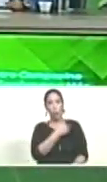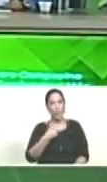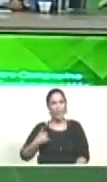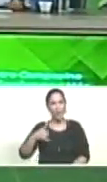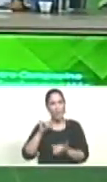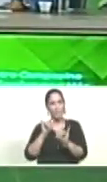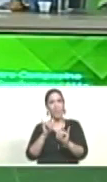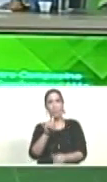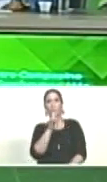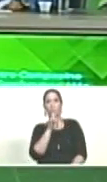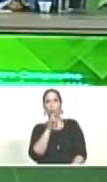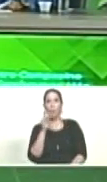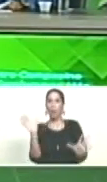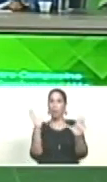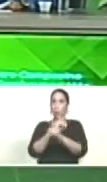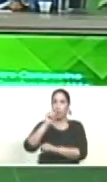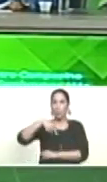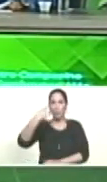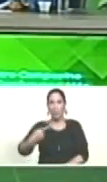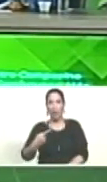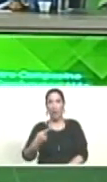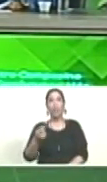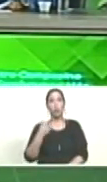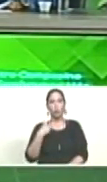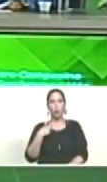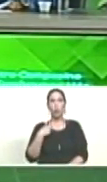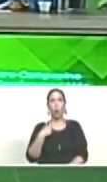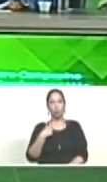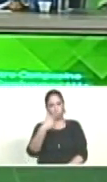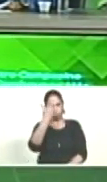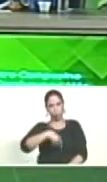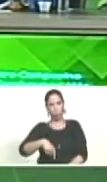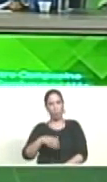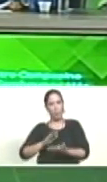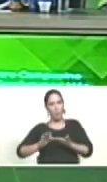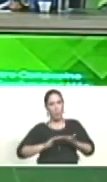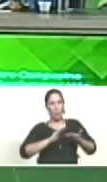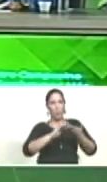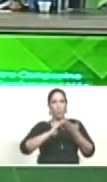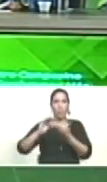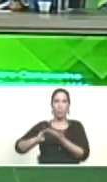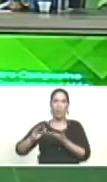en la noche para yo involucrarme personalmente y resolver